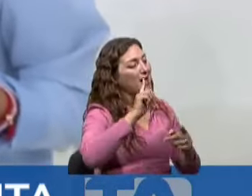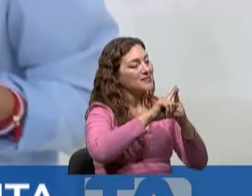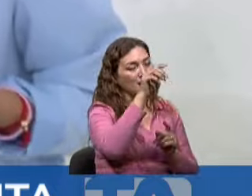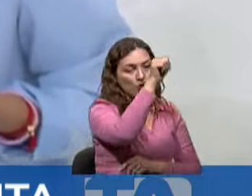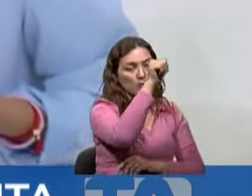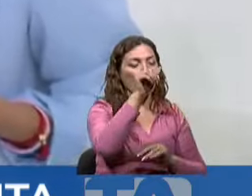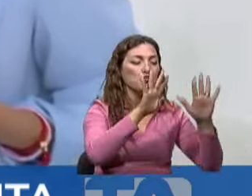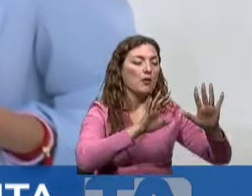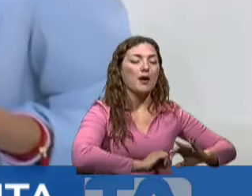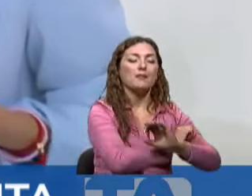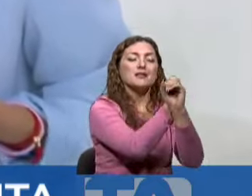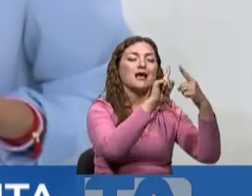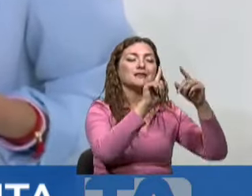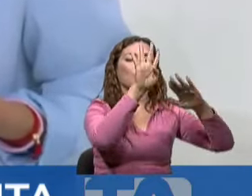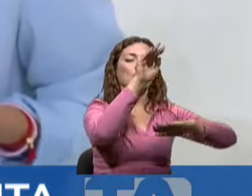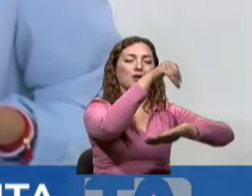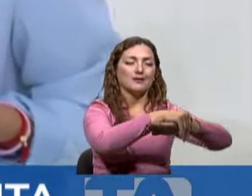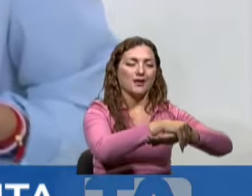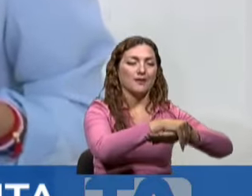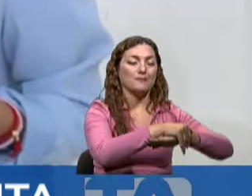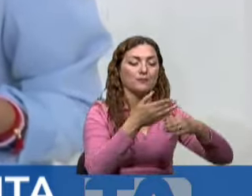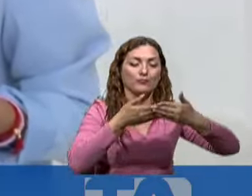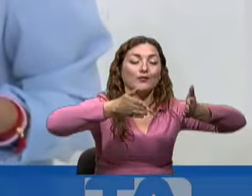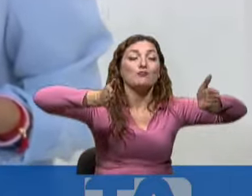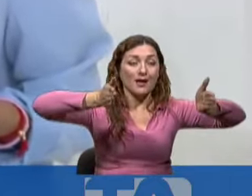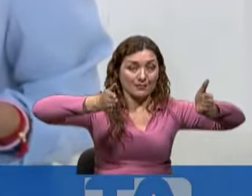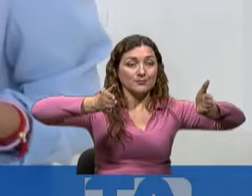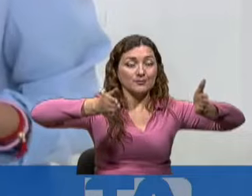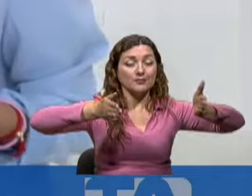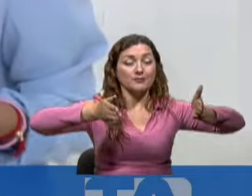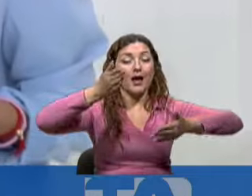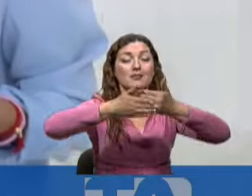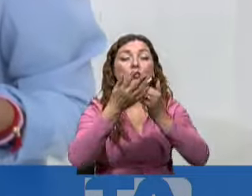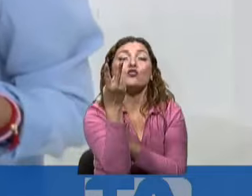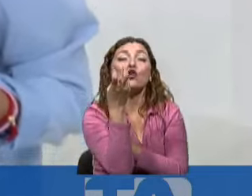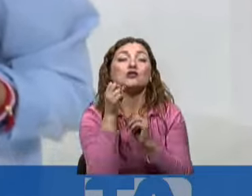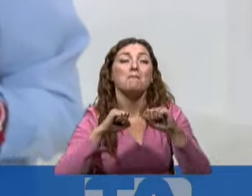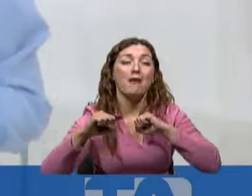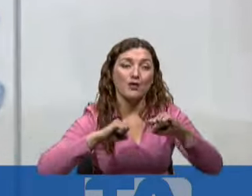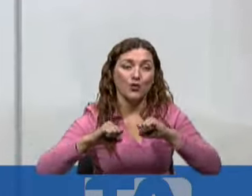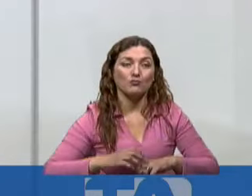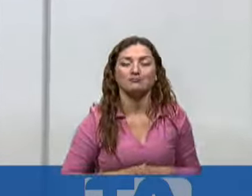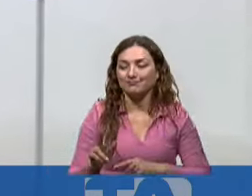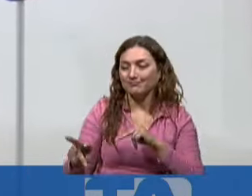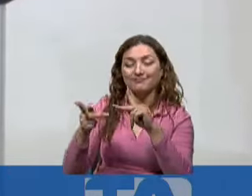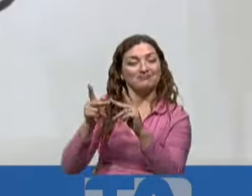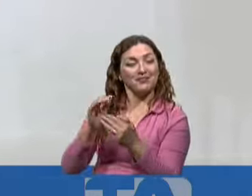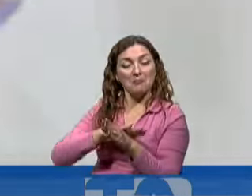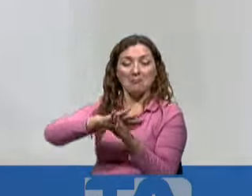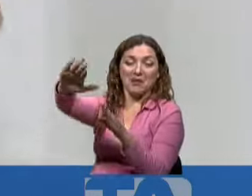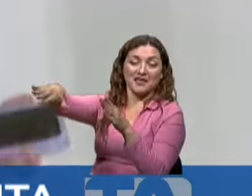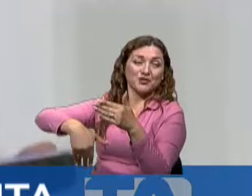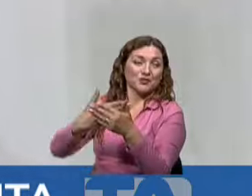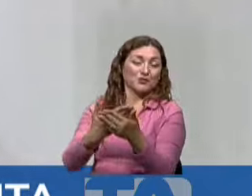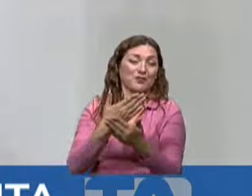9 de la mañana hasta las 16 horas, y estará abierta hasta el 12 de mayo. Perfecto, la invitación ya está